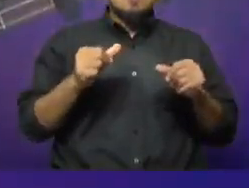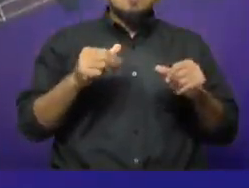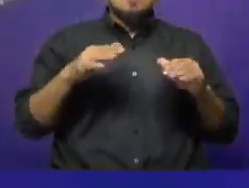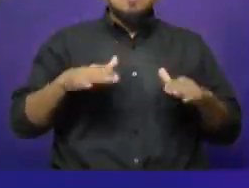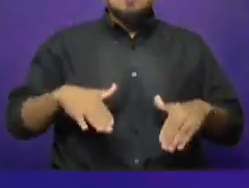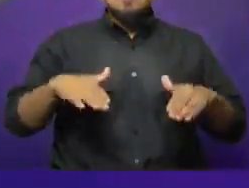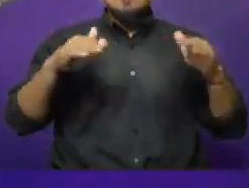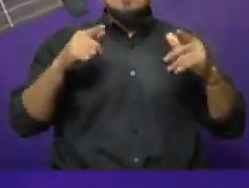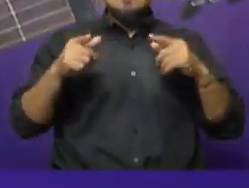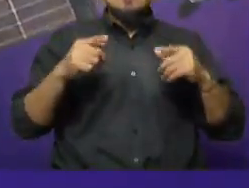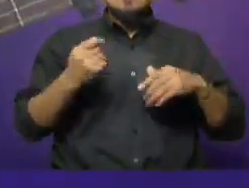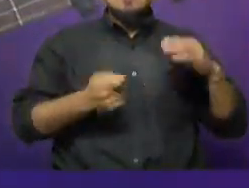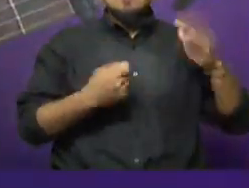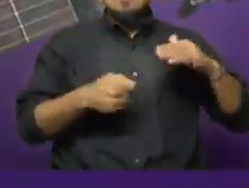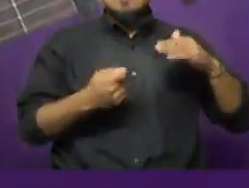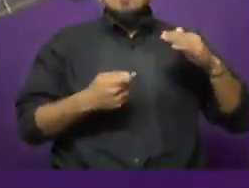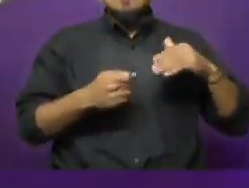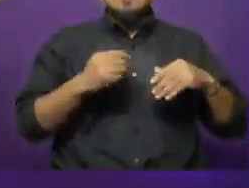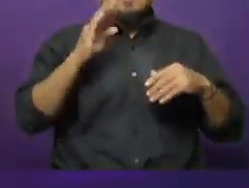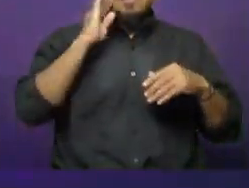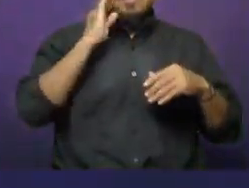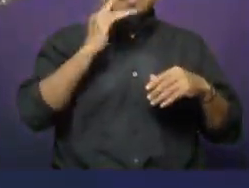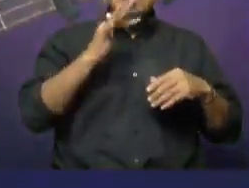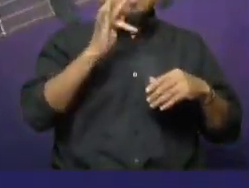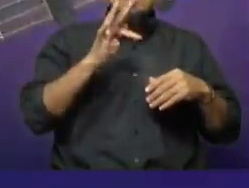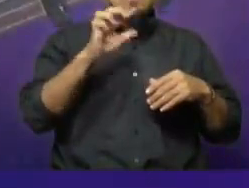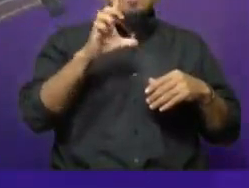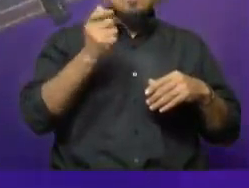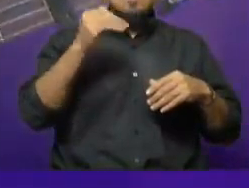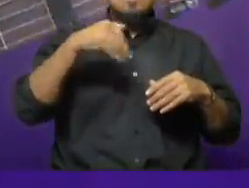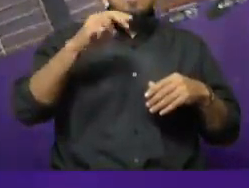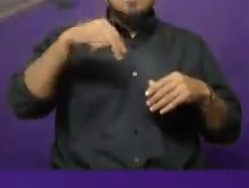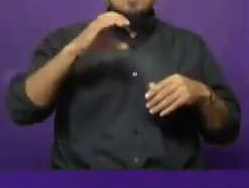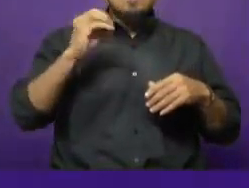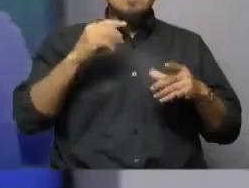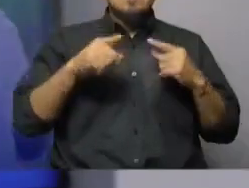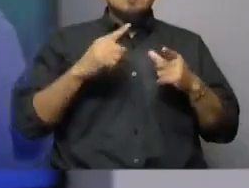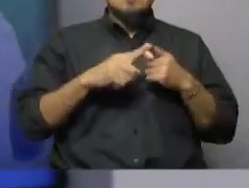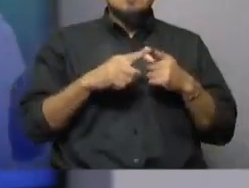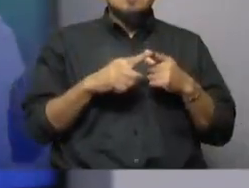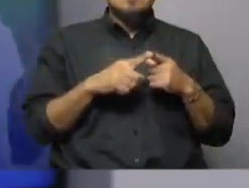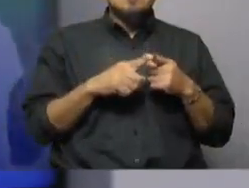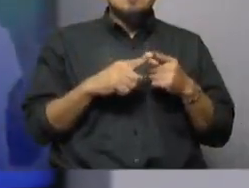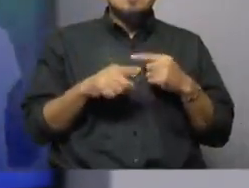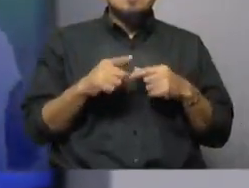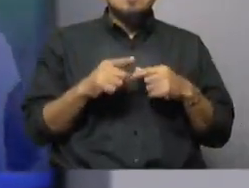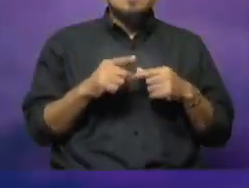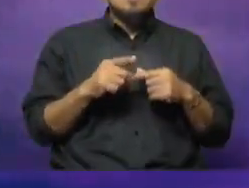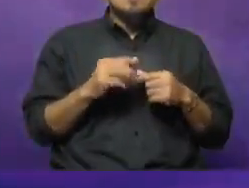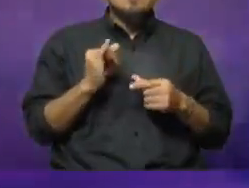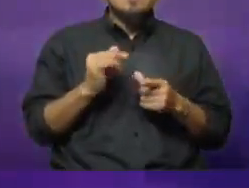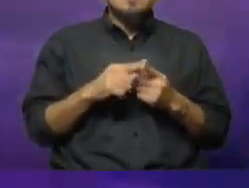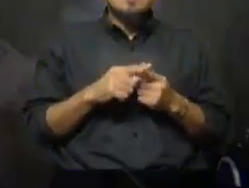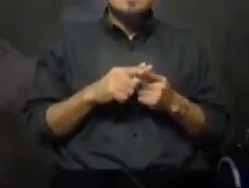como tocando los tambores y mi mamá bailó flamenco varios años, entonces siempre la tuve mezcla, como ahí. La mezcla ya viene de los inicios. Totalmente.